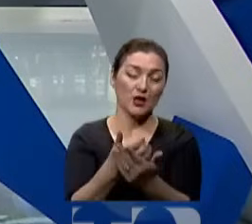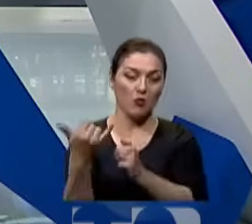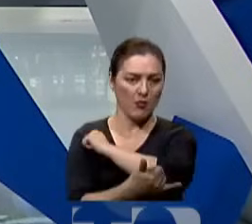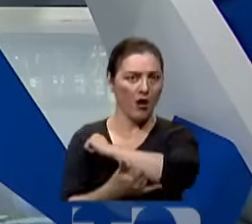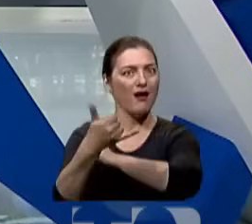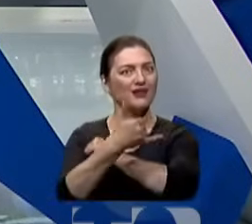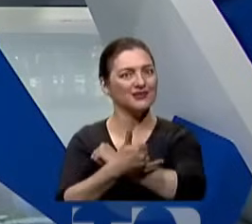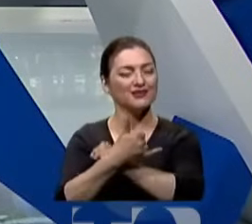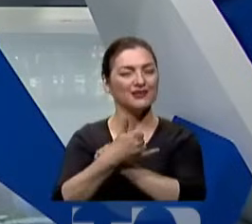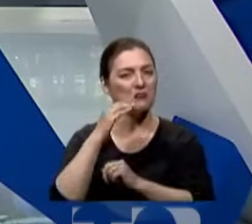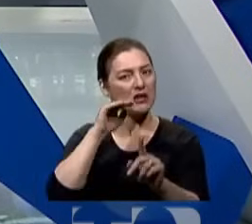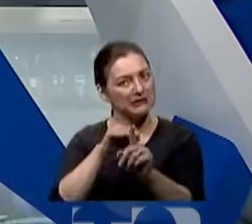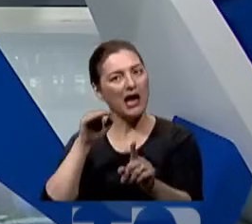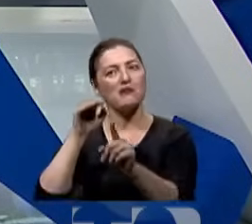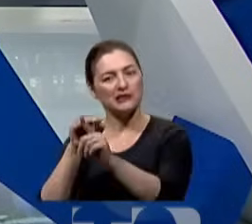otros